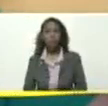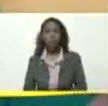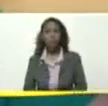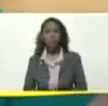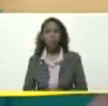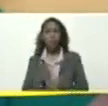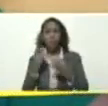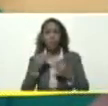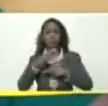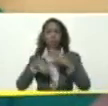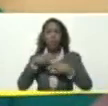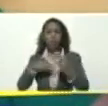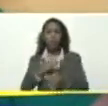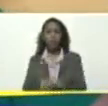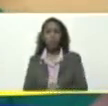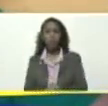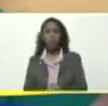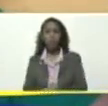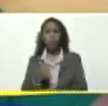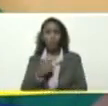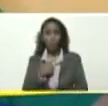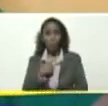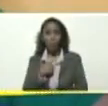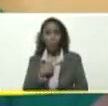muy revolucionario. Soy